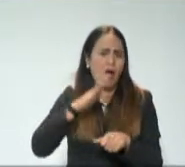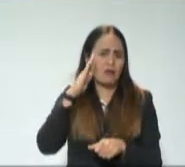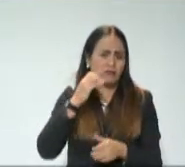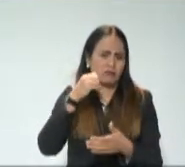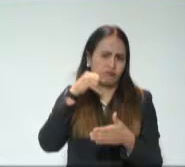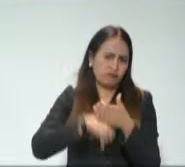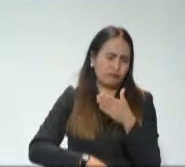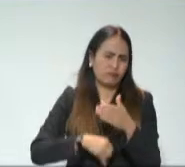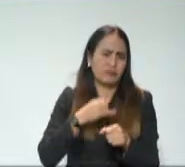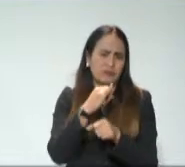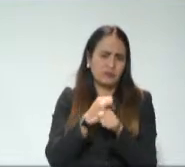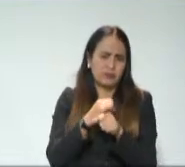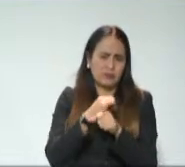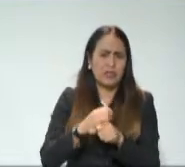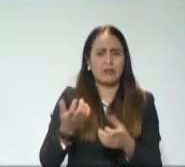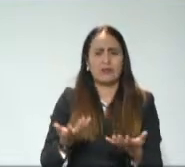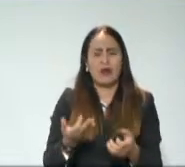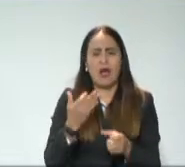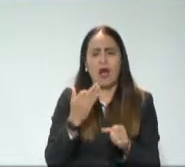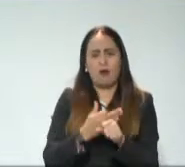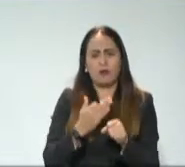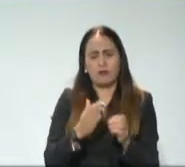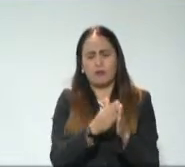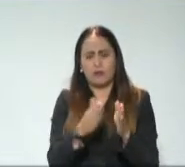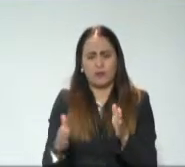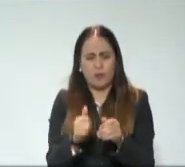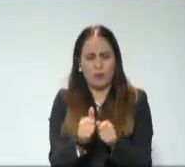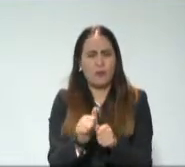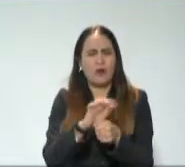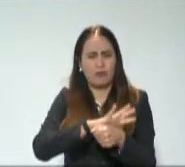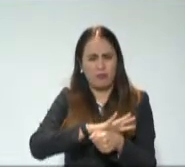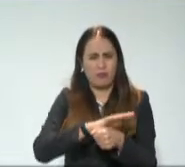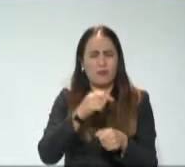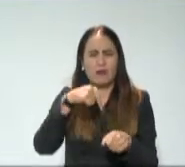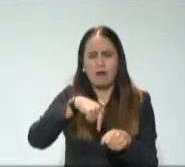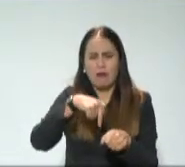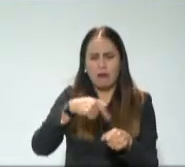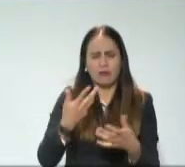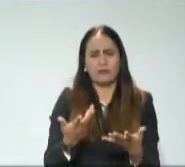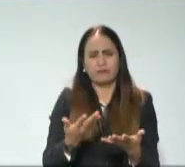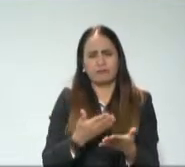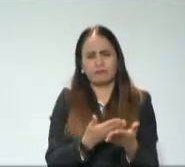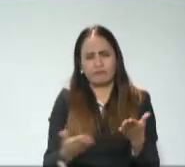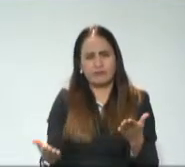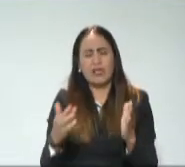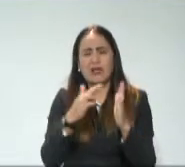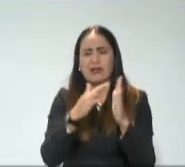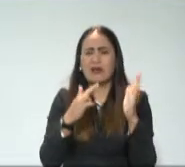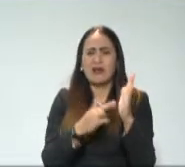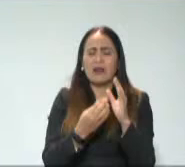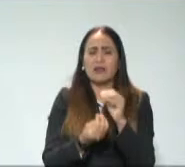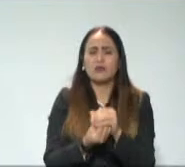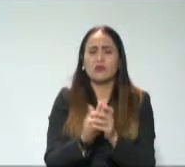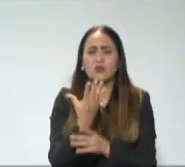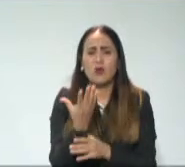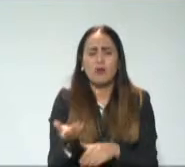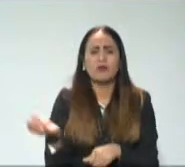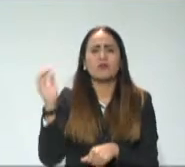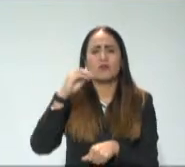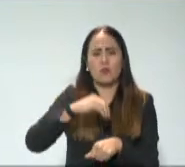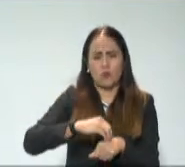puso en esta situación de tratar de poner eh las nuevas reglas con las que